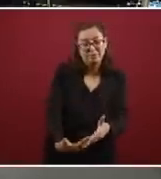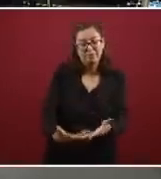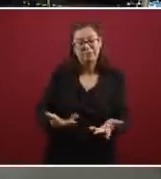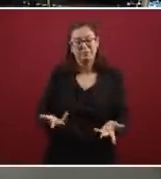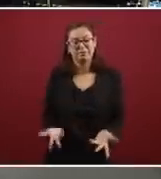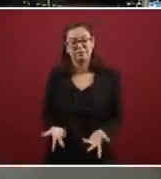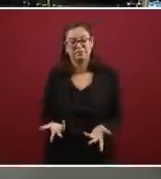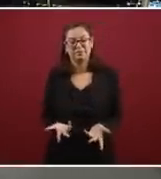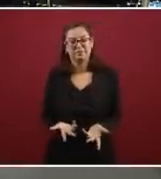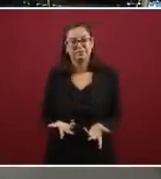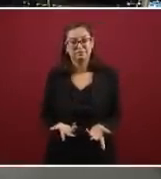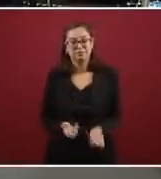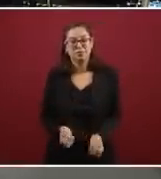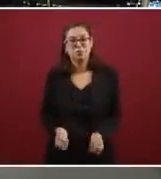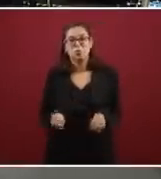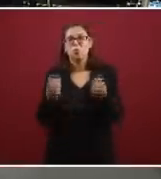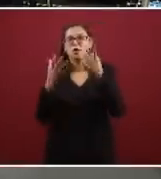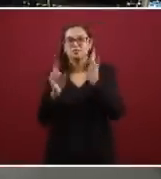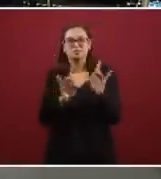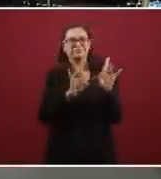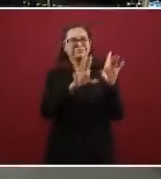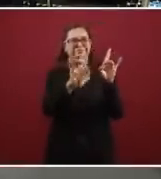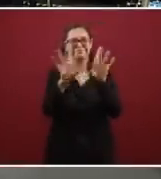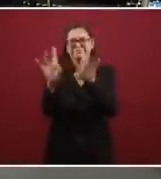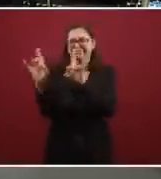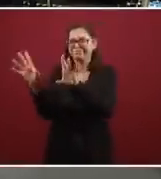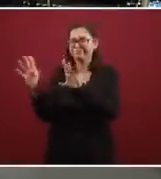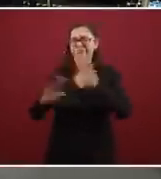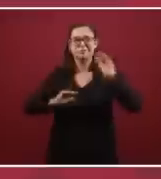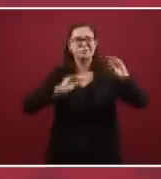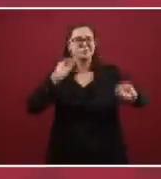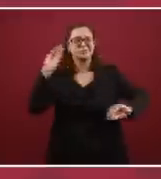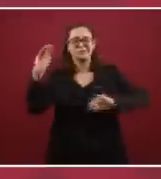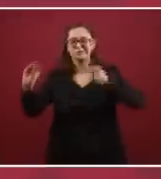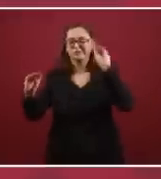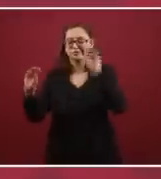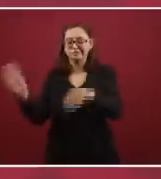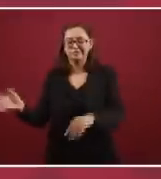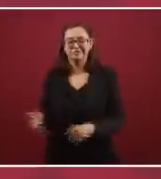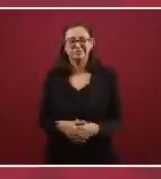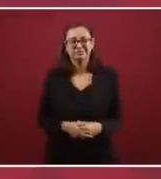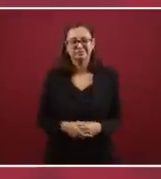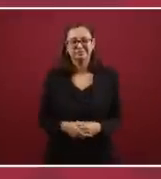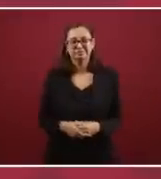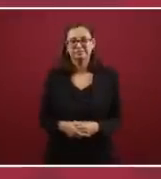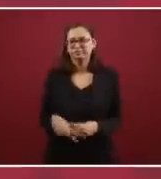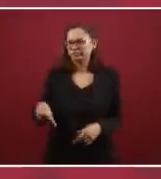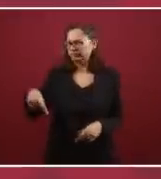aquí en Palacio, que se construyó